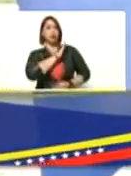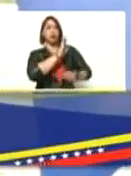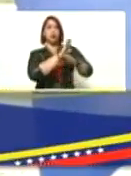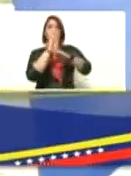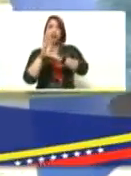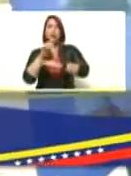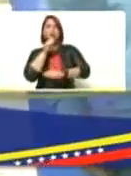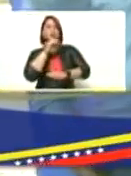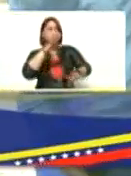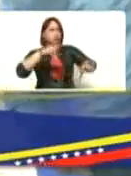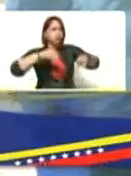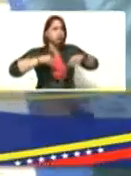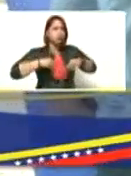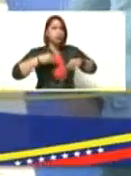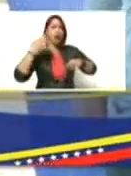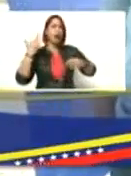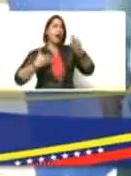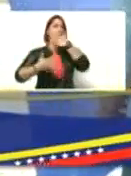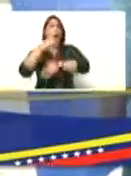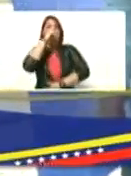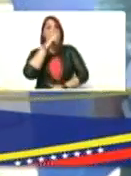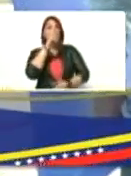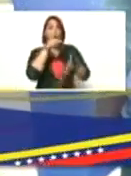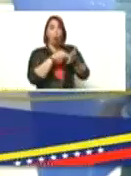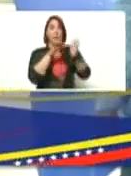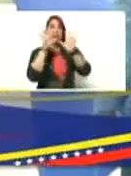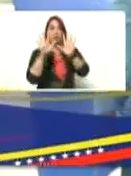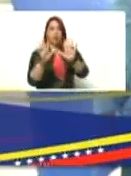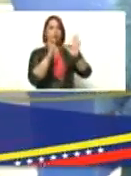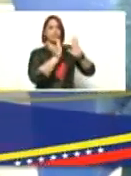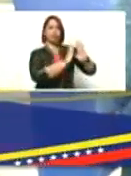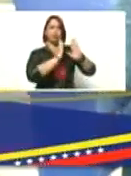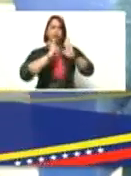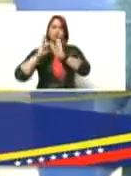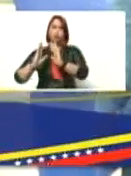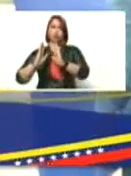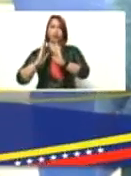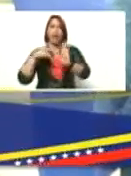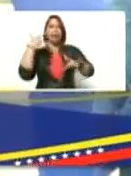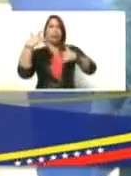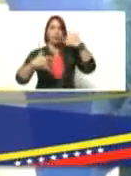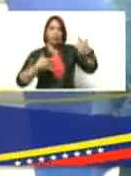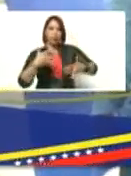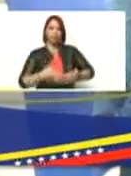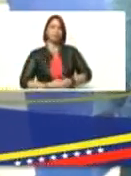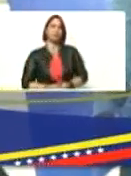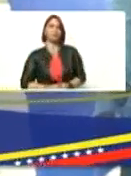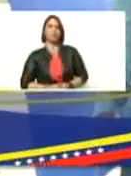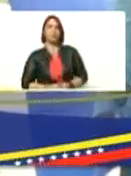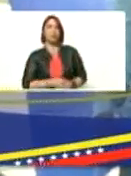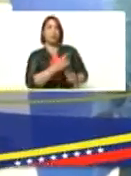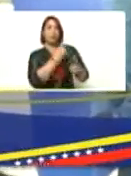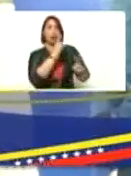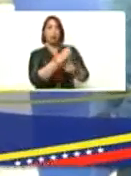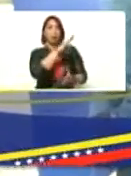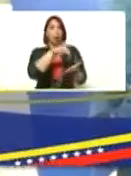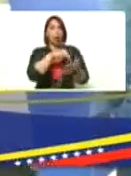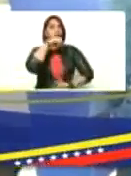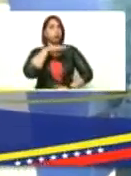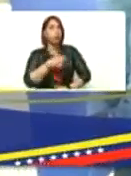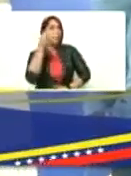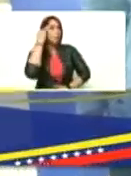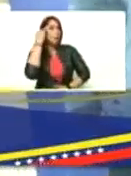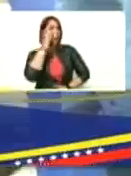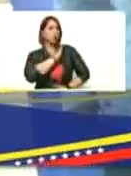quien asumió desde el año 2010 la organización de este evento. La Red Nacional de Historia,